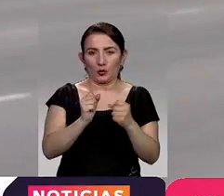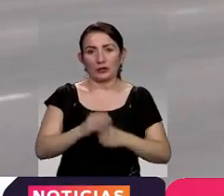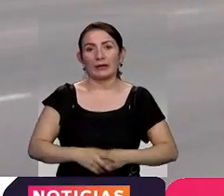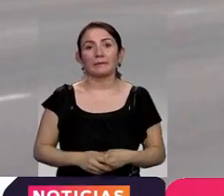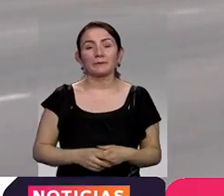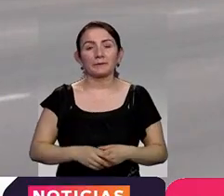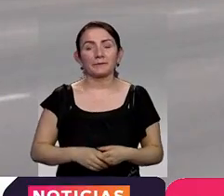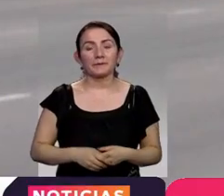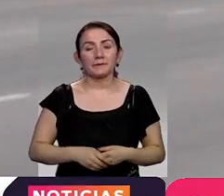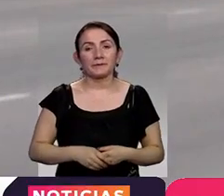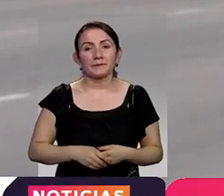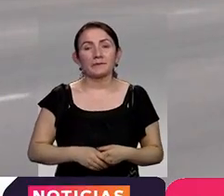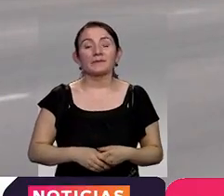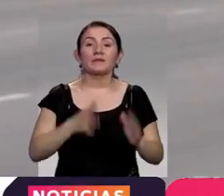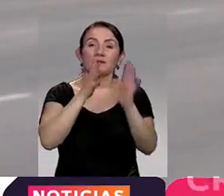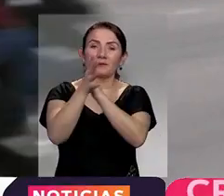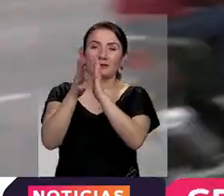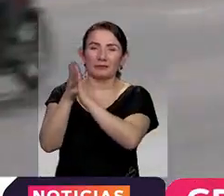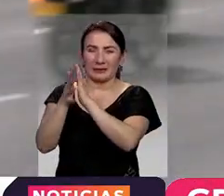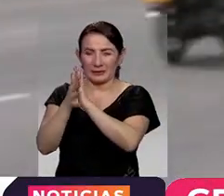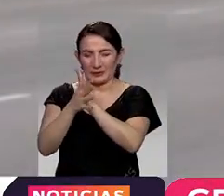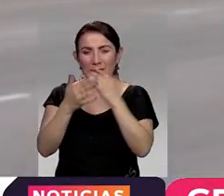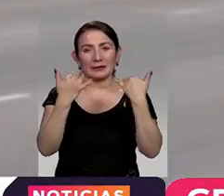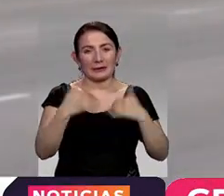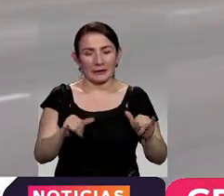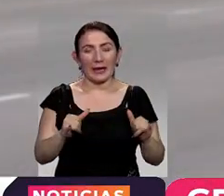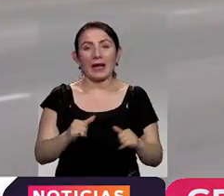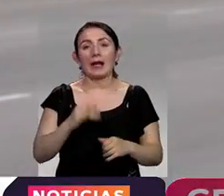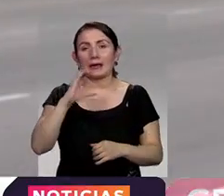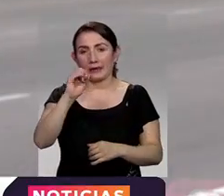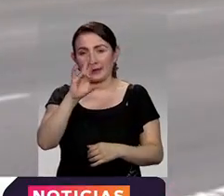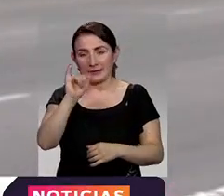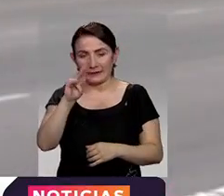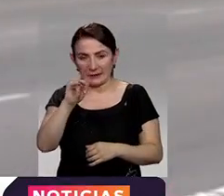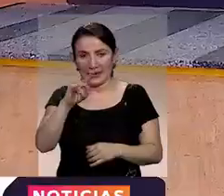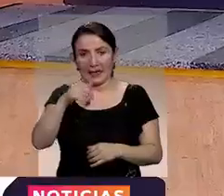autopista sur. Es la información que registramos. Cristian León, Noticias Capital.